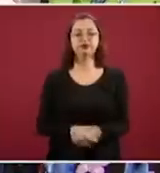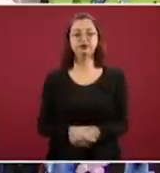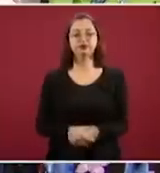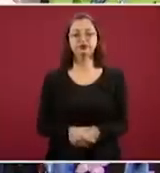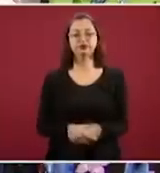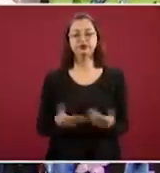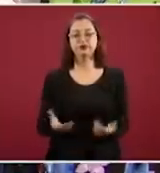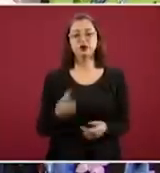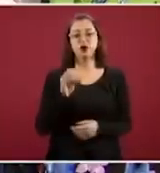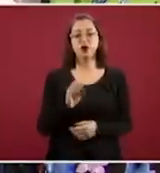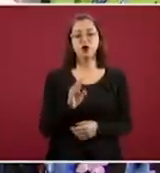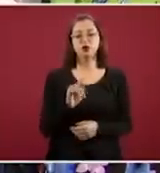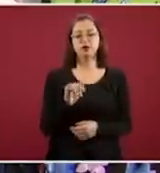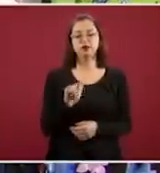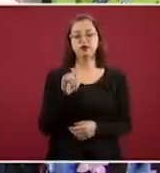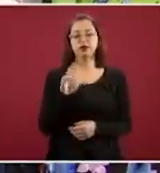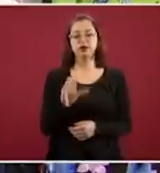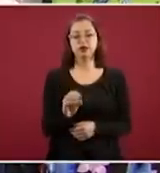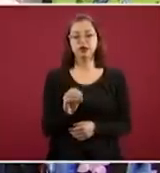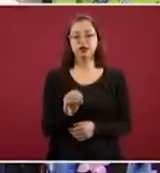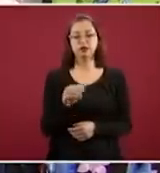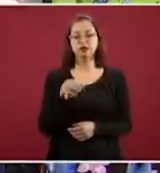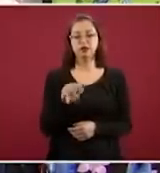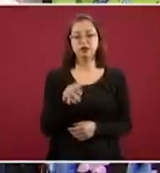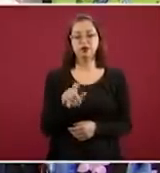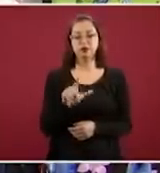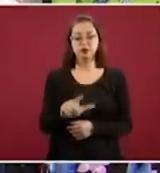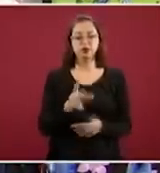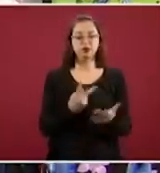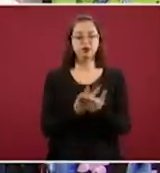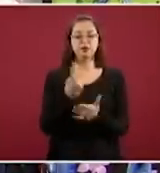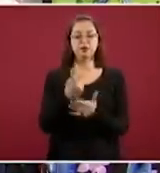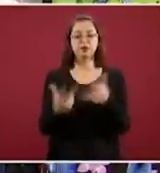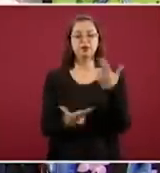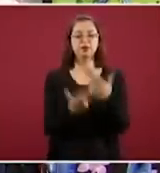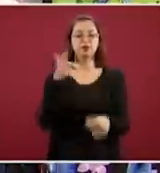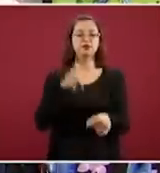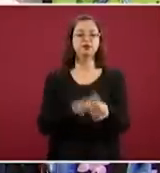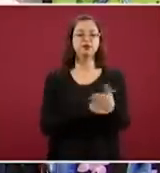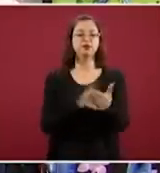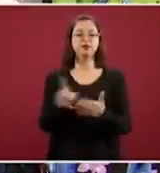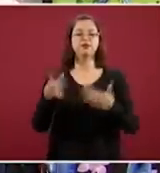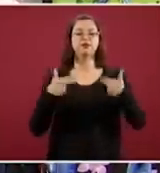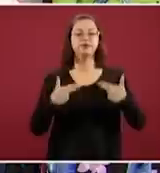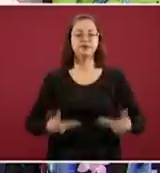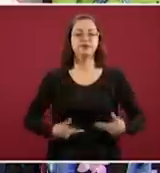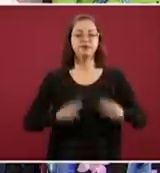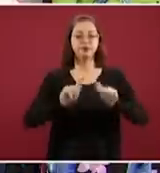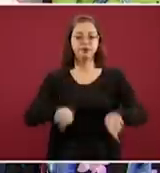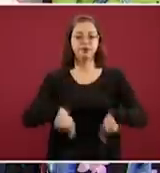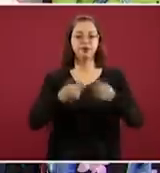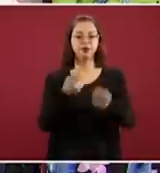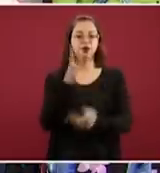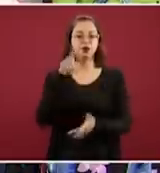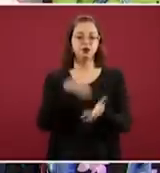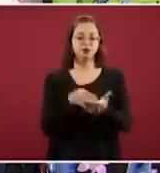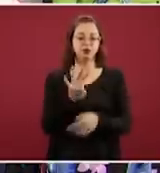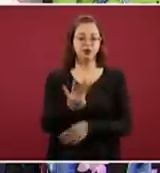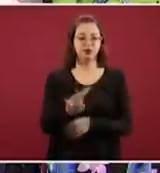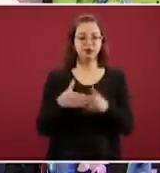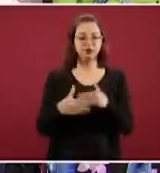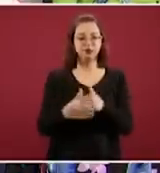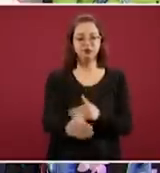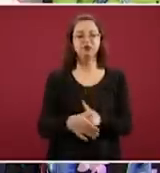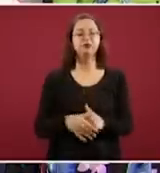Otilia Eugenio Manuel recibirá el Premio Nacional de los Derechos Humanos en su edición